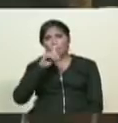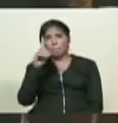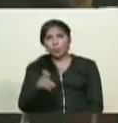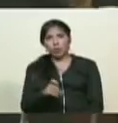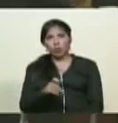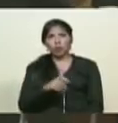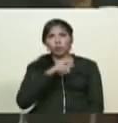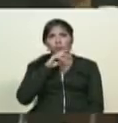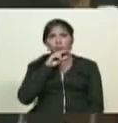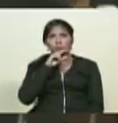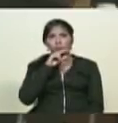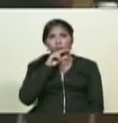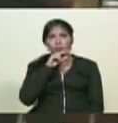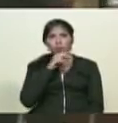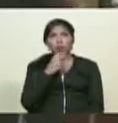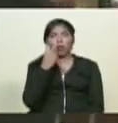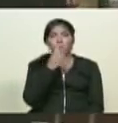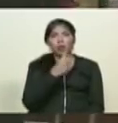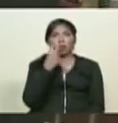ah